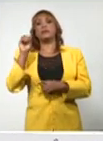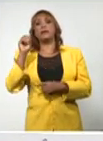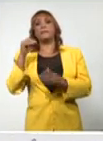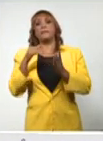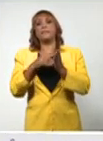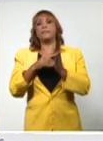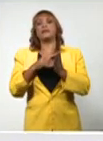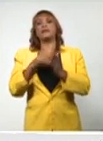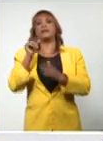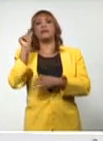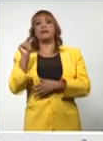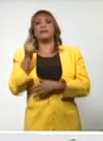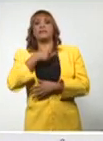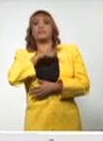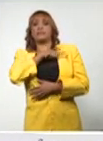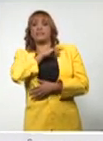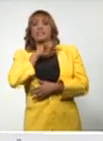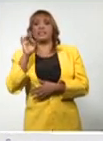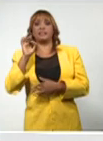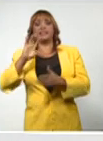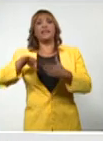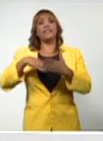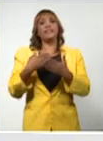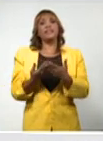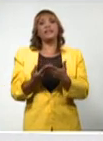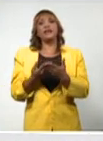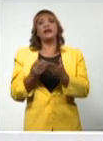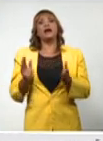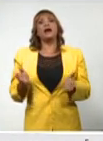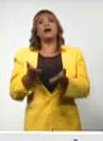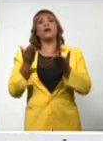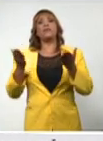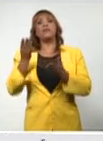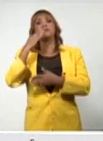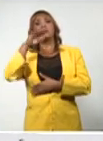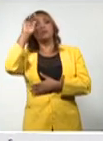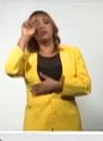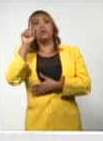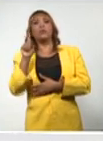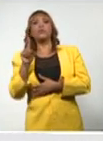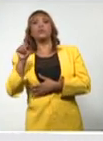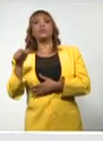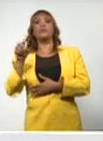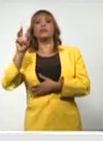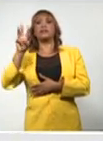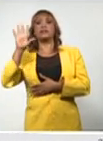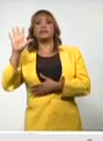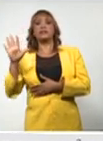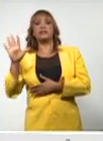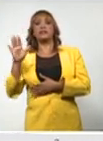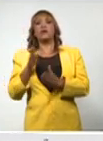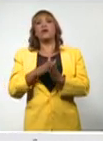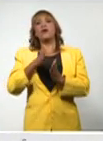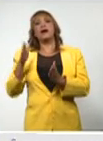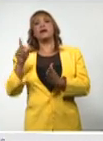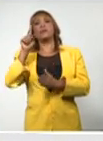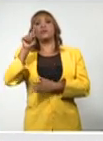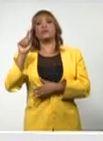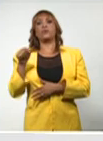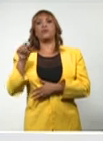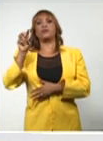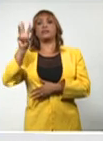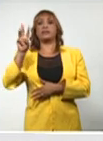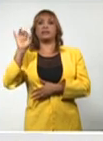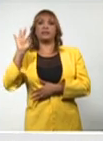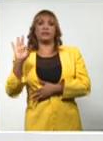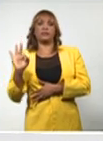días en Cuba se incrementa de 1,35 a 1,38.